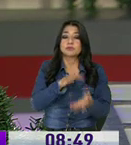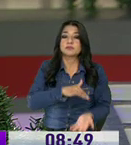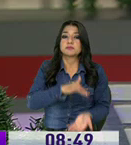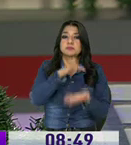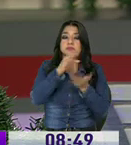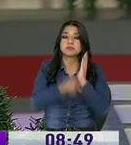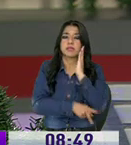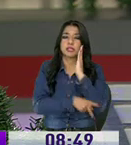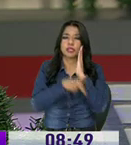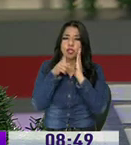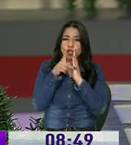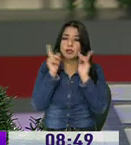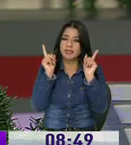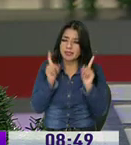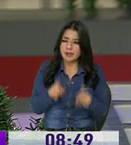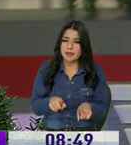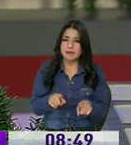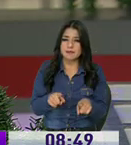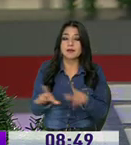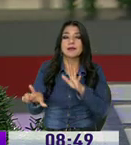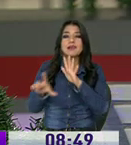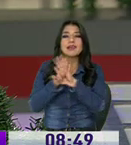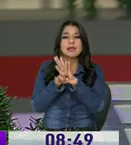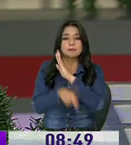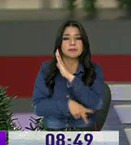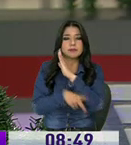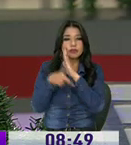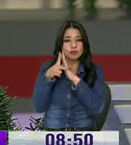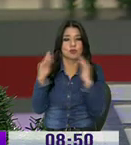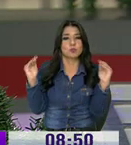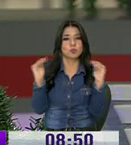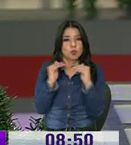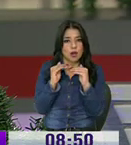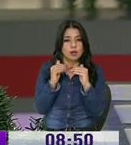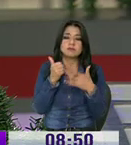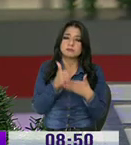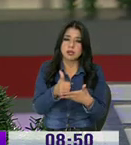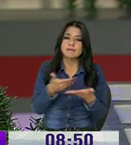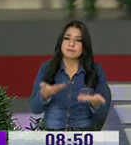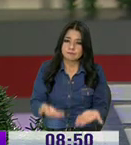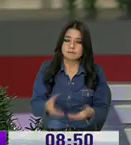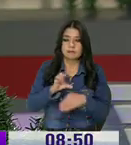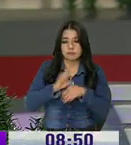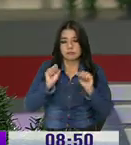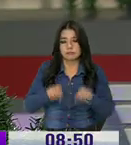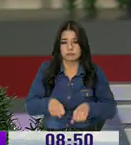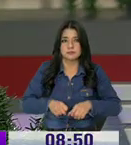crudo, debe ir acompañada de una política petrolera que convenga a los intereses nacionales.